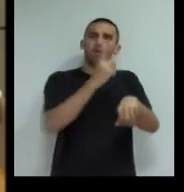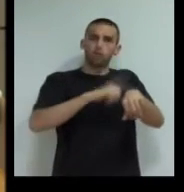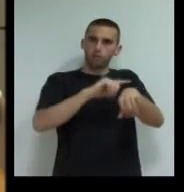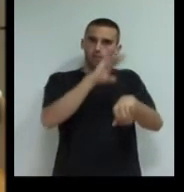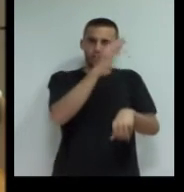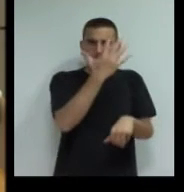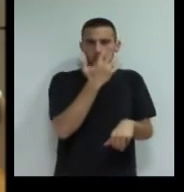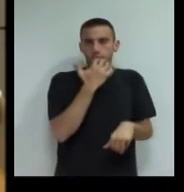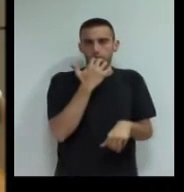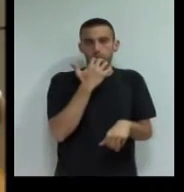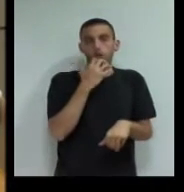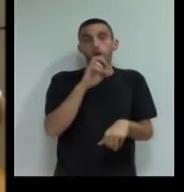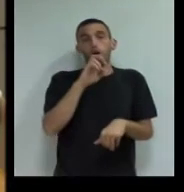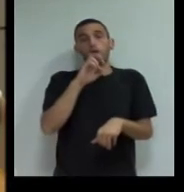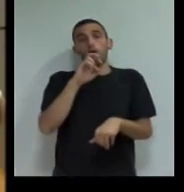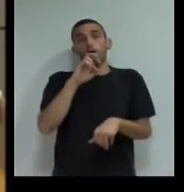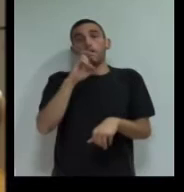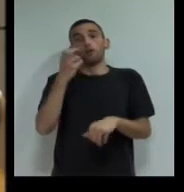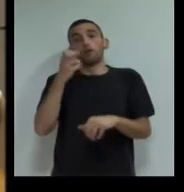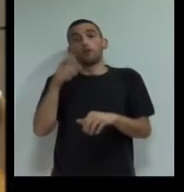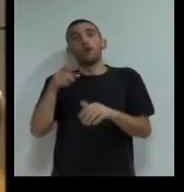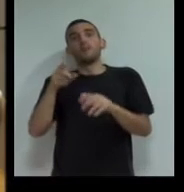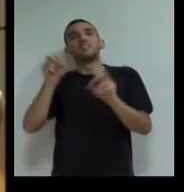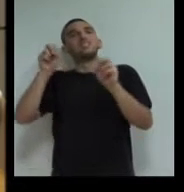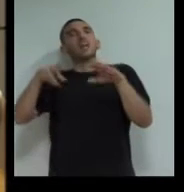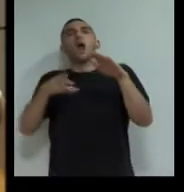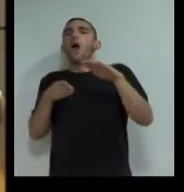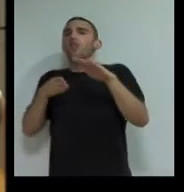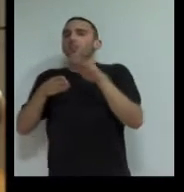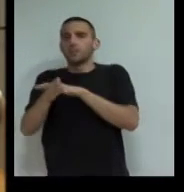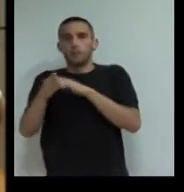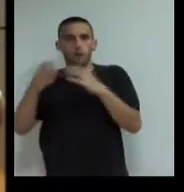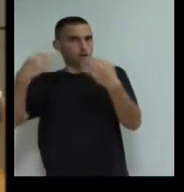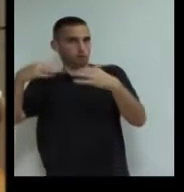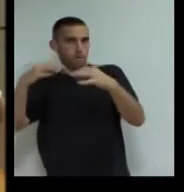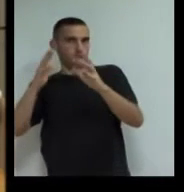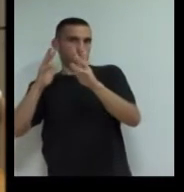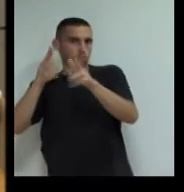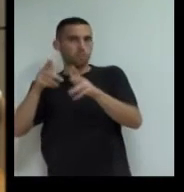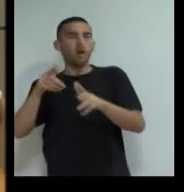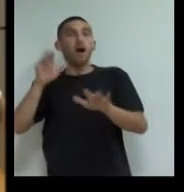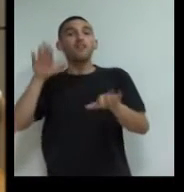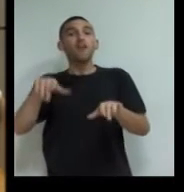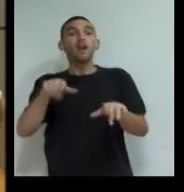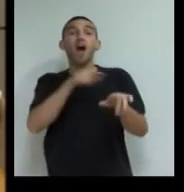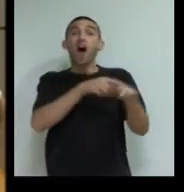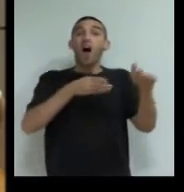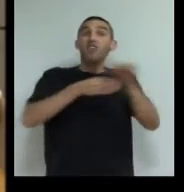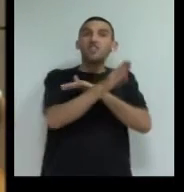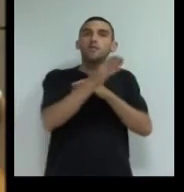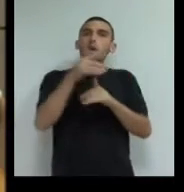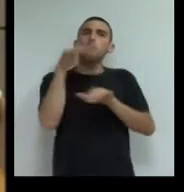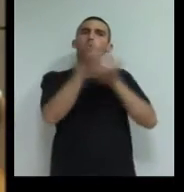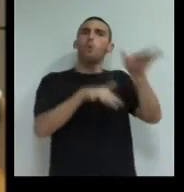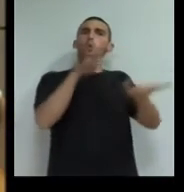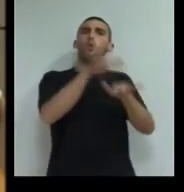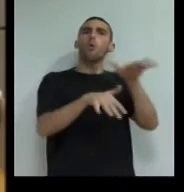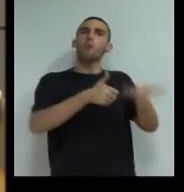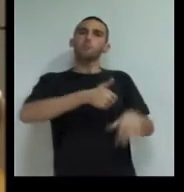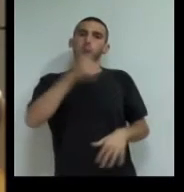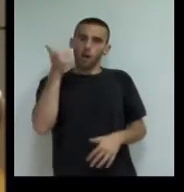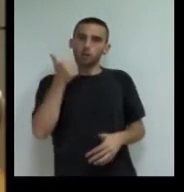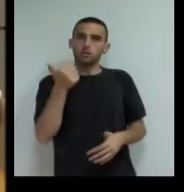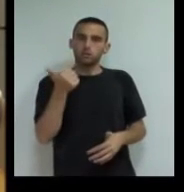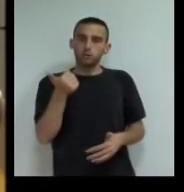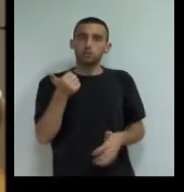tarde, la película sin accesible en convencional. Teníamos más espectadores en accesible que en